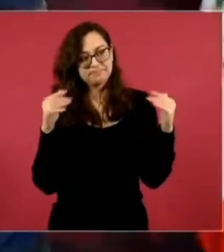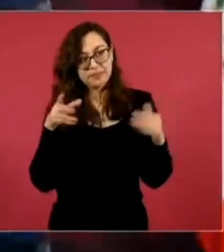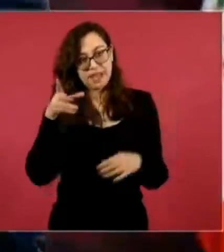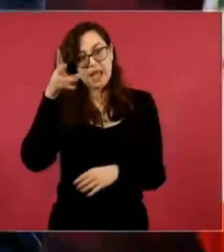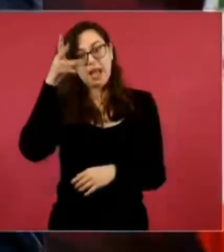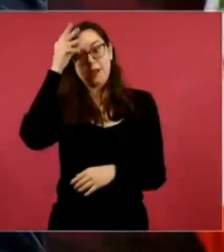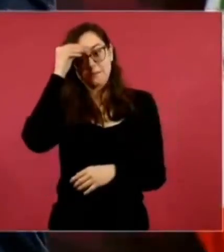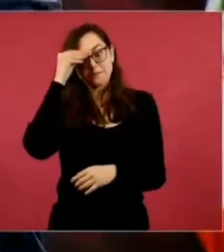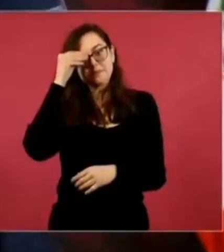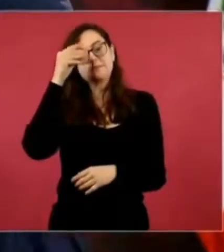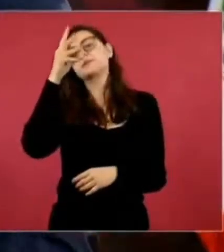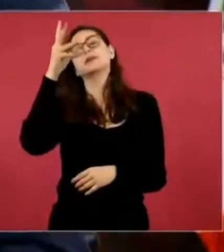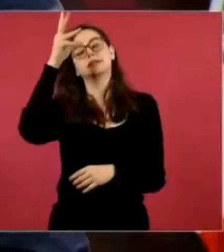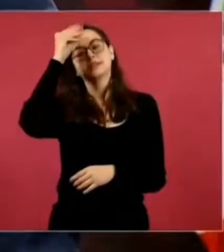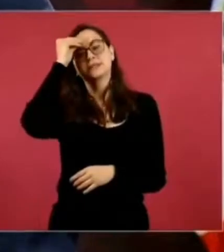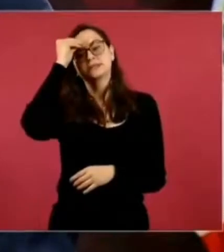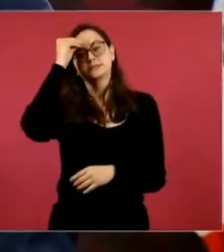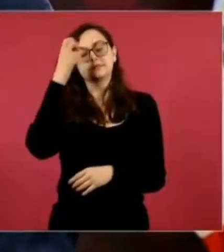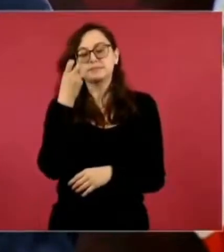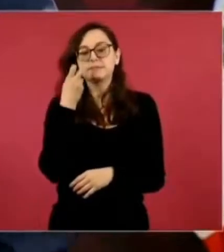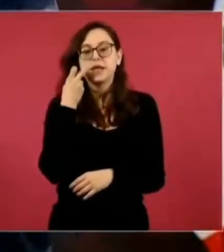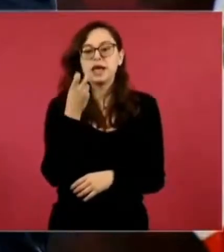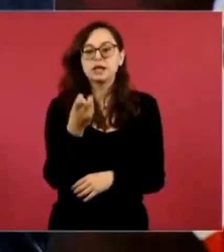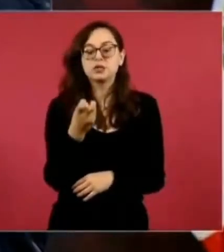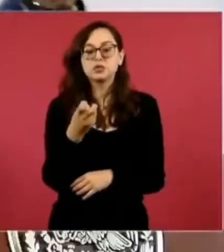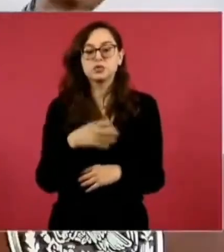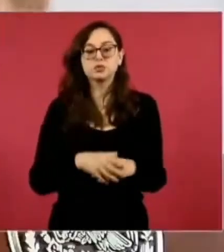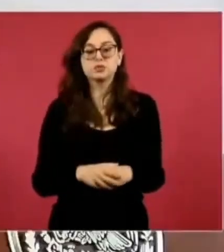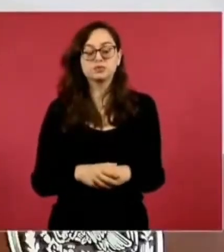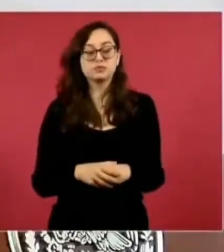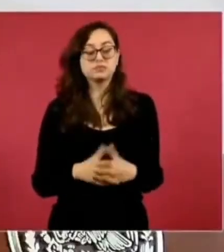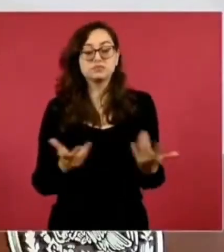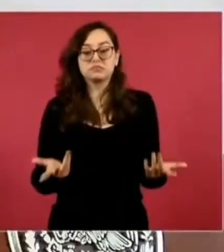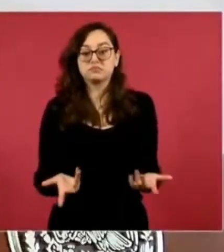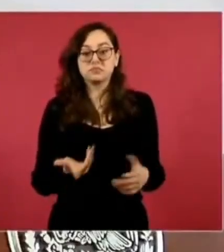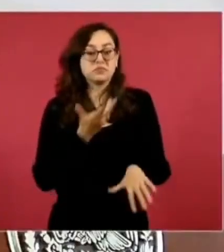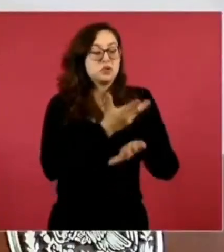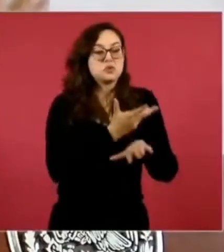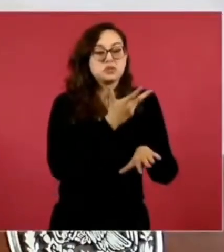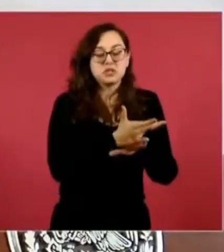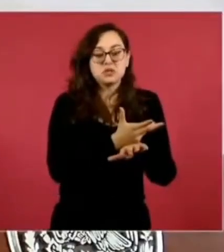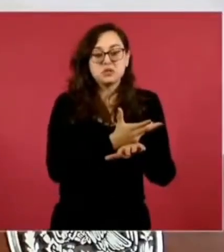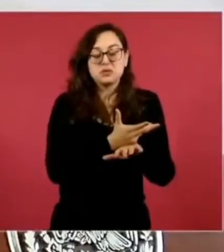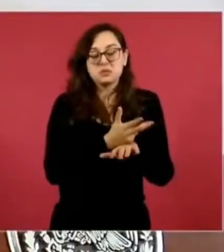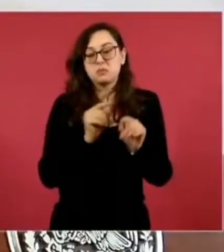Ahí está la clave de todo. Nos necesitamos mutuamente